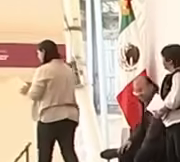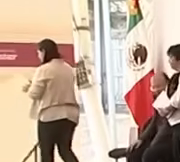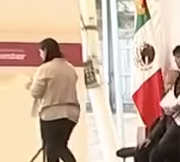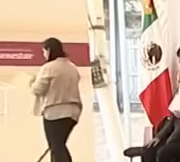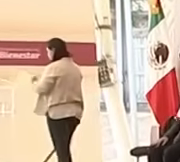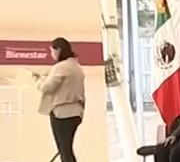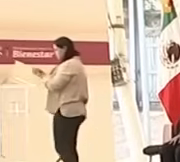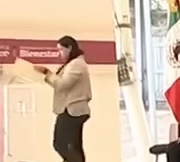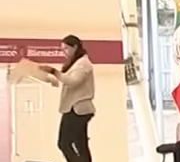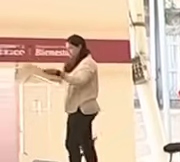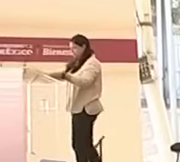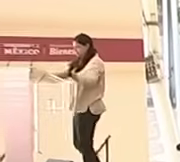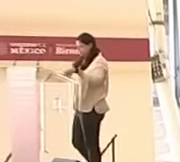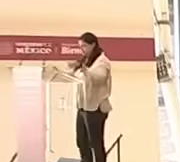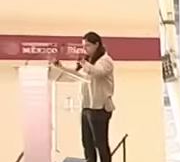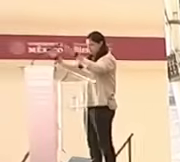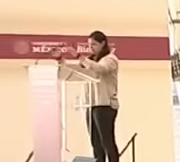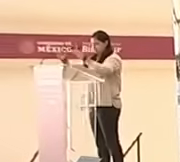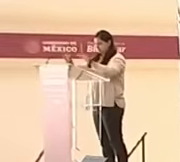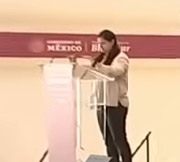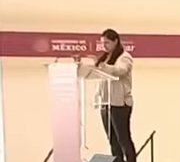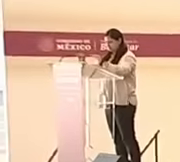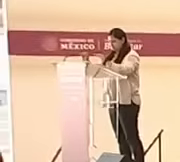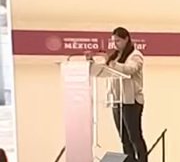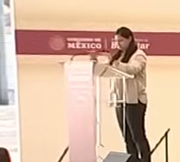arquitecta Pamela López Ruiz.